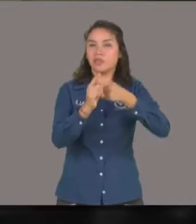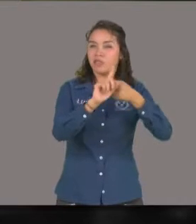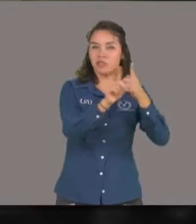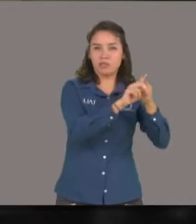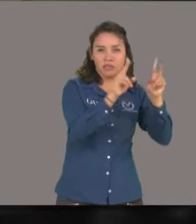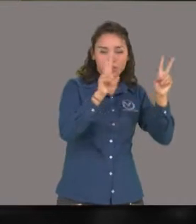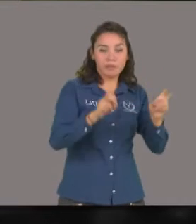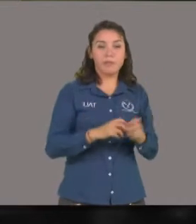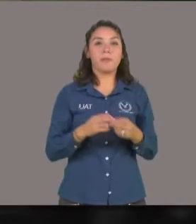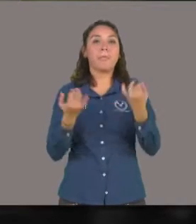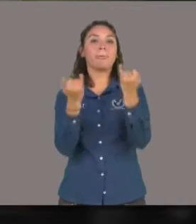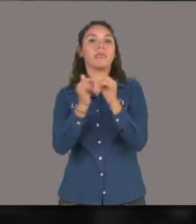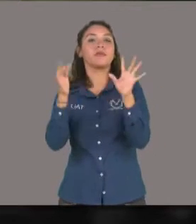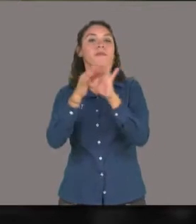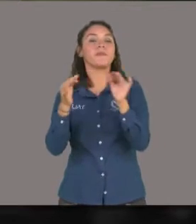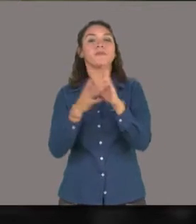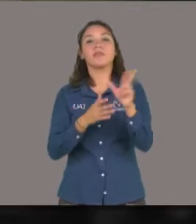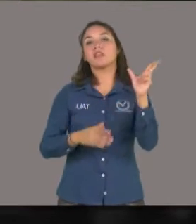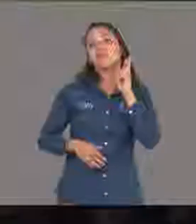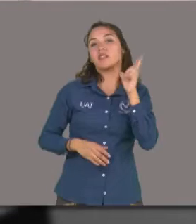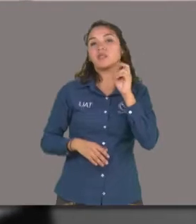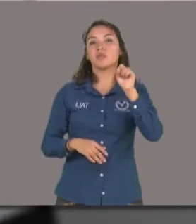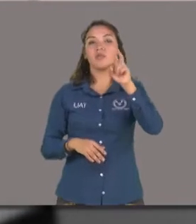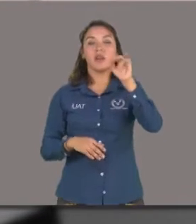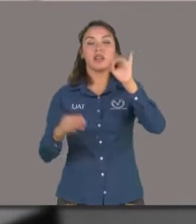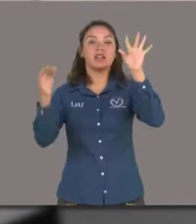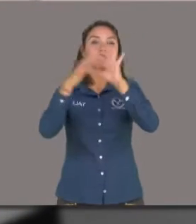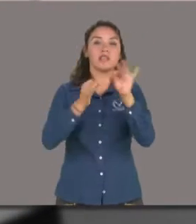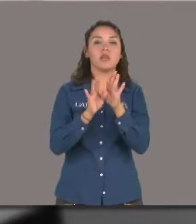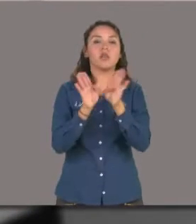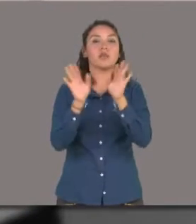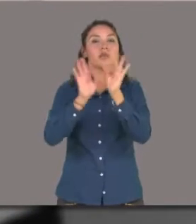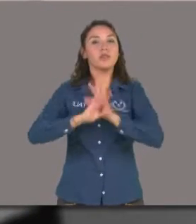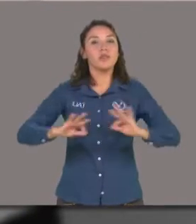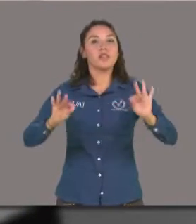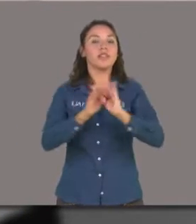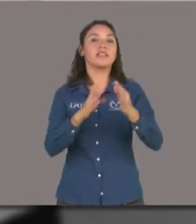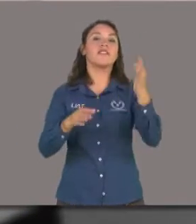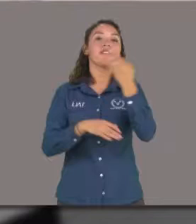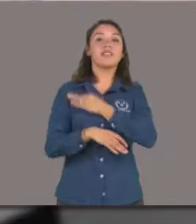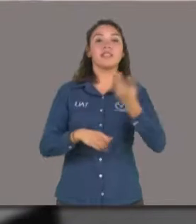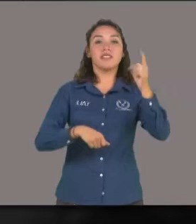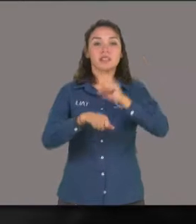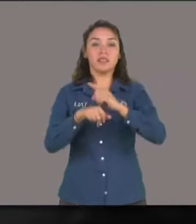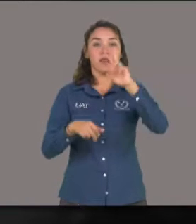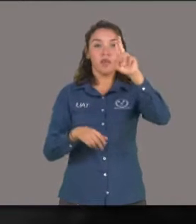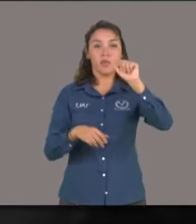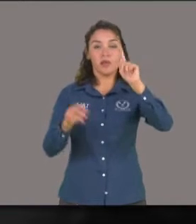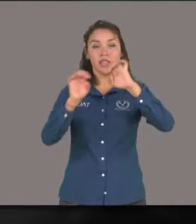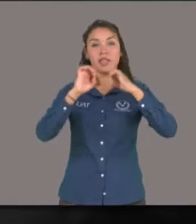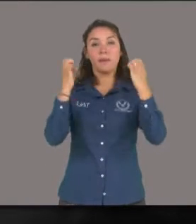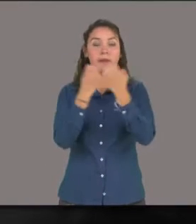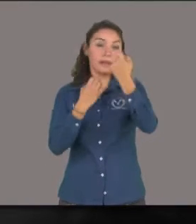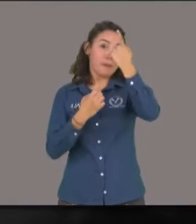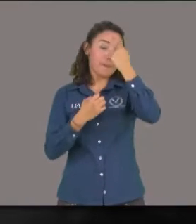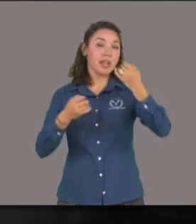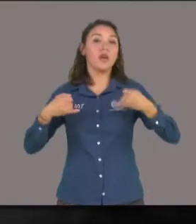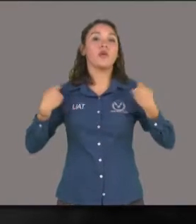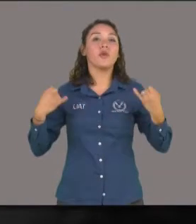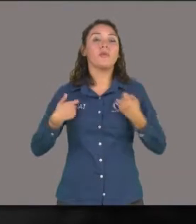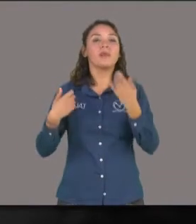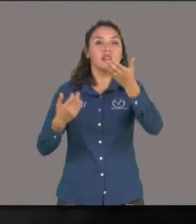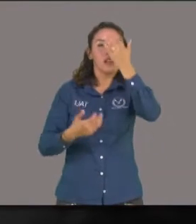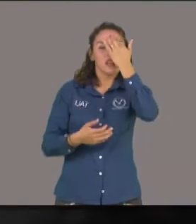En su mensaje inaugural, el rector Suárez Fernández destacó la importancia de celebrar en la UAD este tipo de eventos que acercan a los jóvenes nuevos